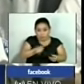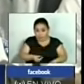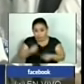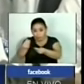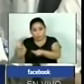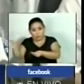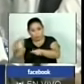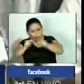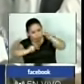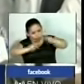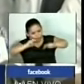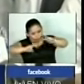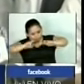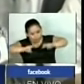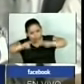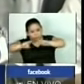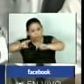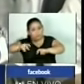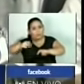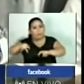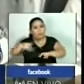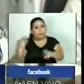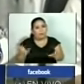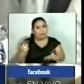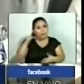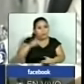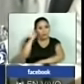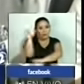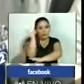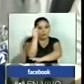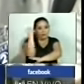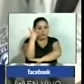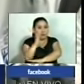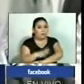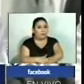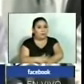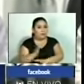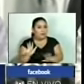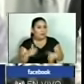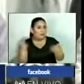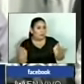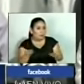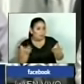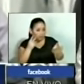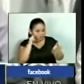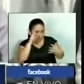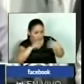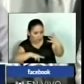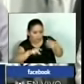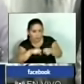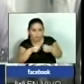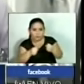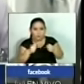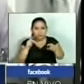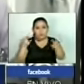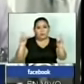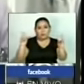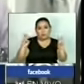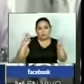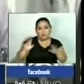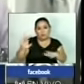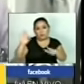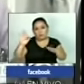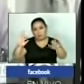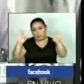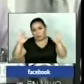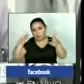investigar todos los hechos ocurridos en esta emergencia nacional que constituyan ilícitos penales,